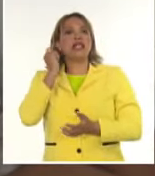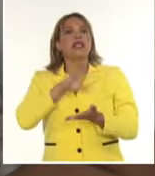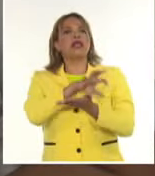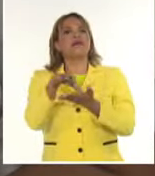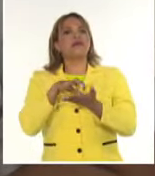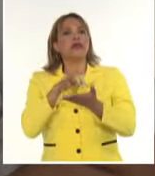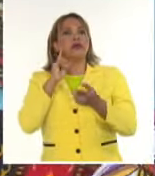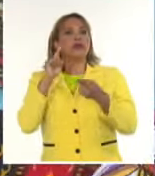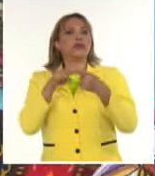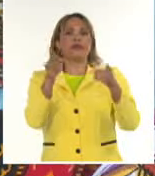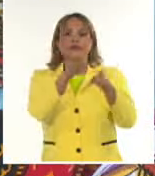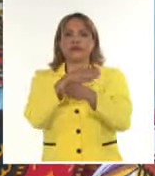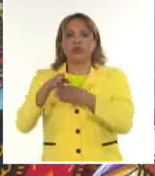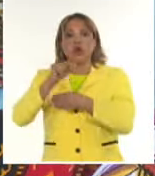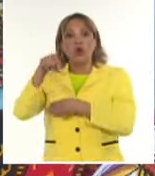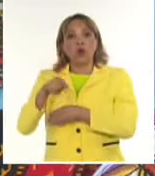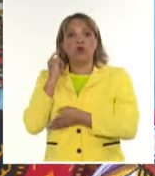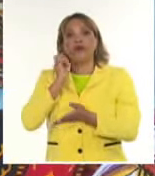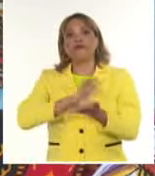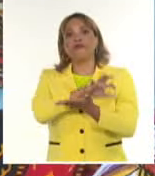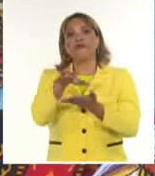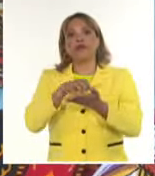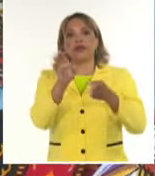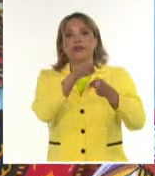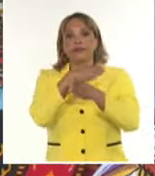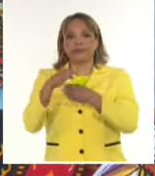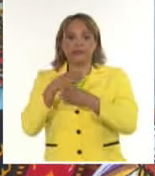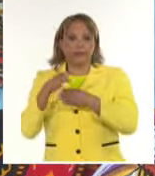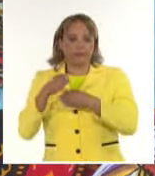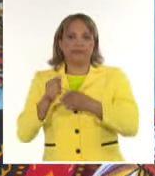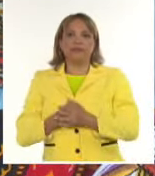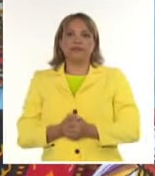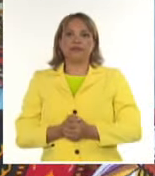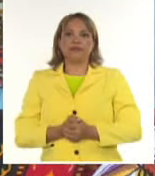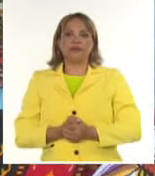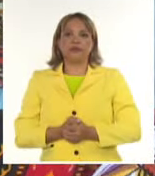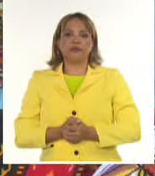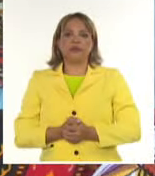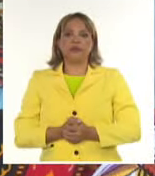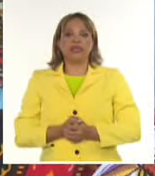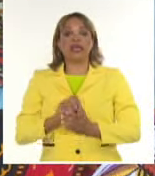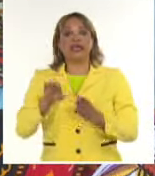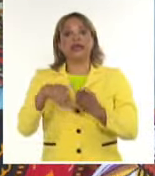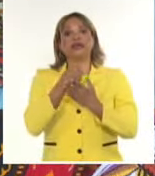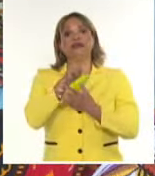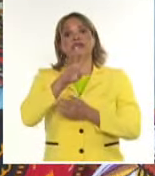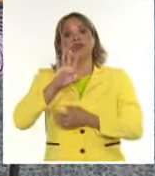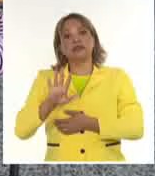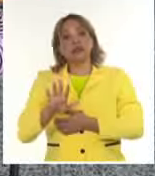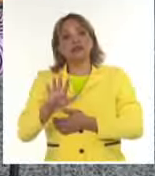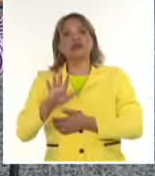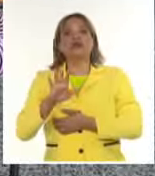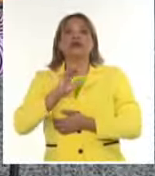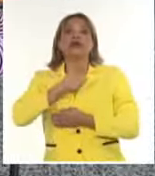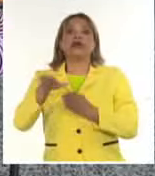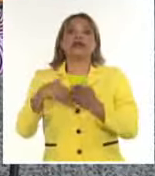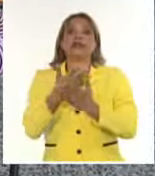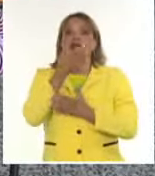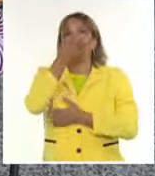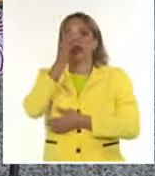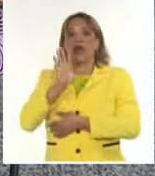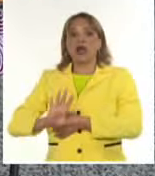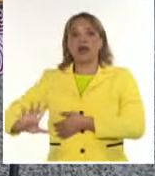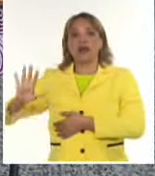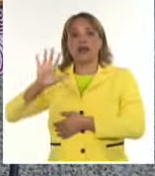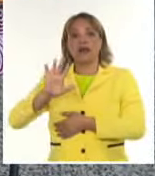estamos haciendo una feria por la diversidad, teniendo en cuenta, bueno, de que el día 25 se celebra el Día de África, y además de eso, porque es